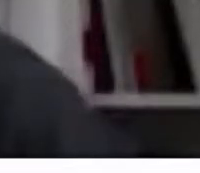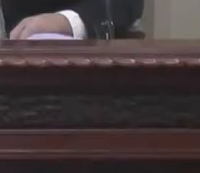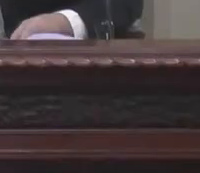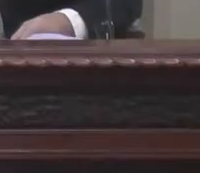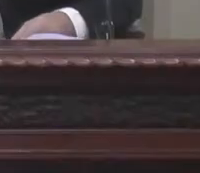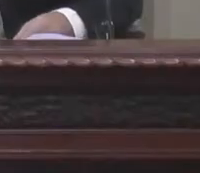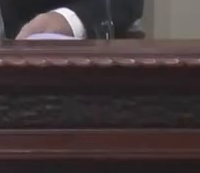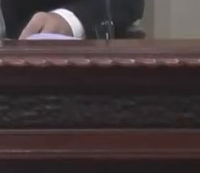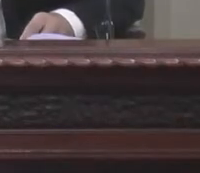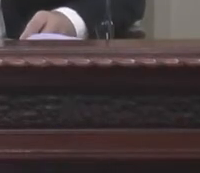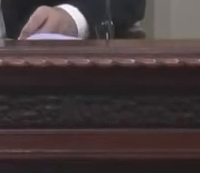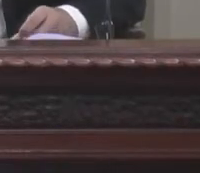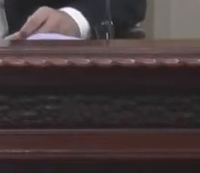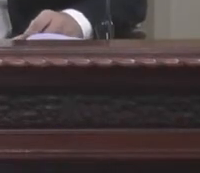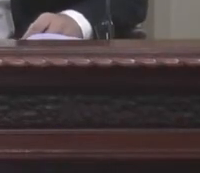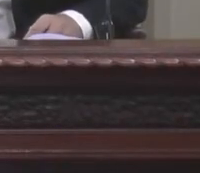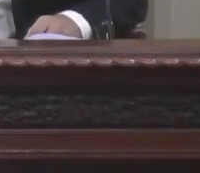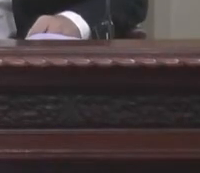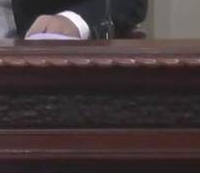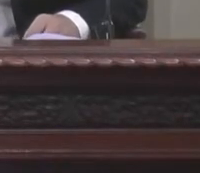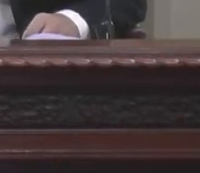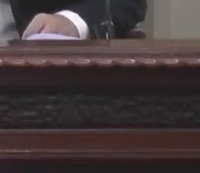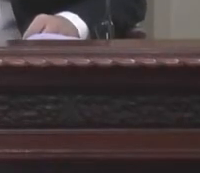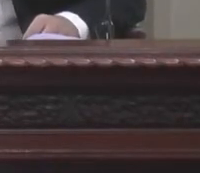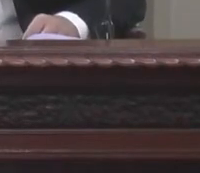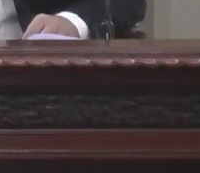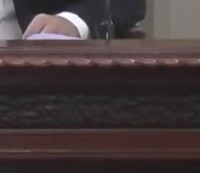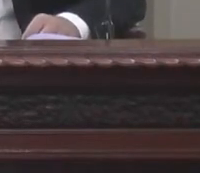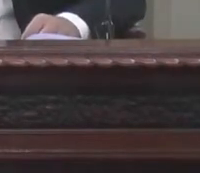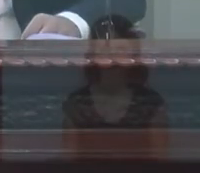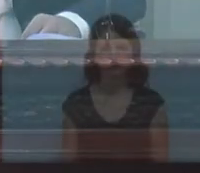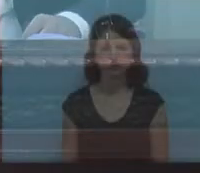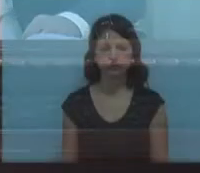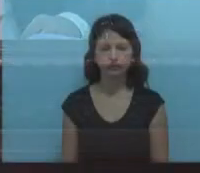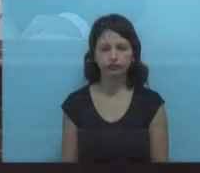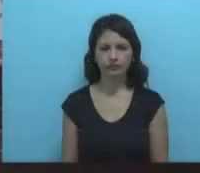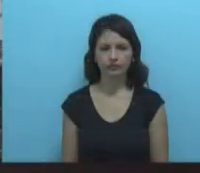Blanco. Tiene la palabra el diputado Bastía.